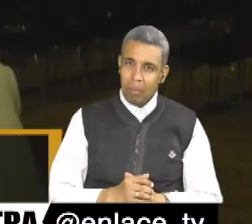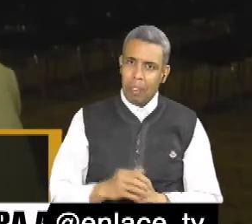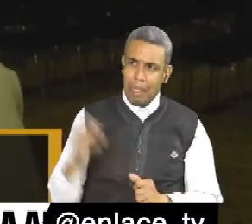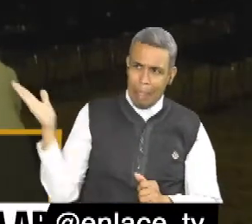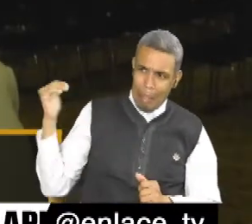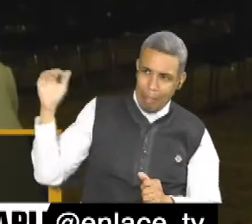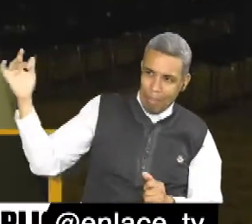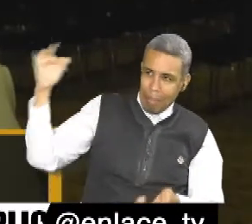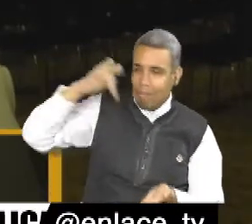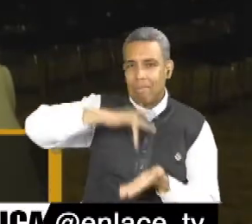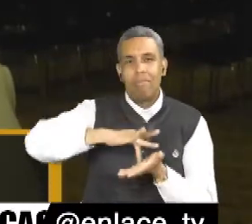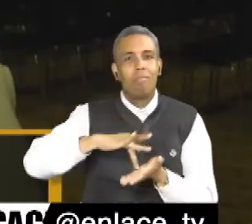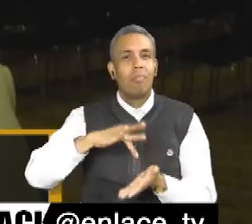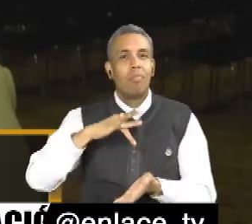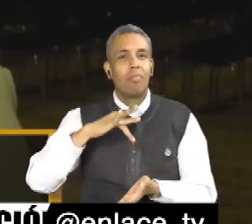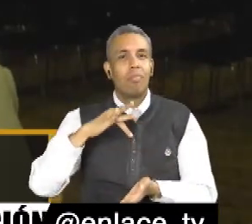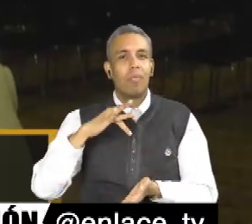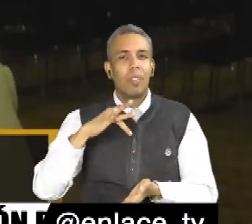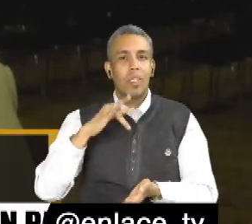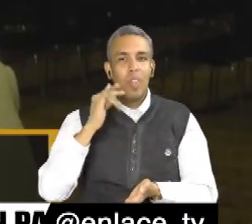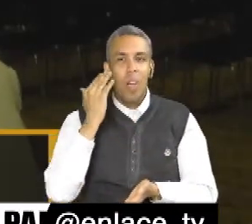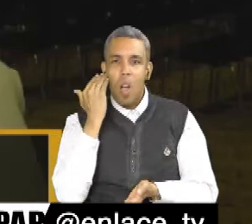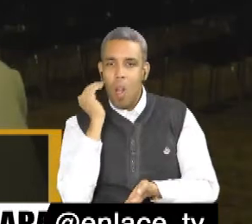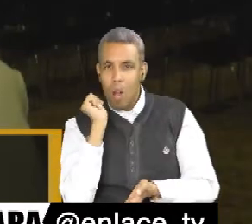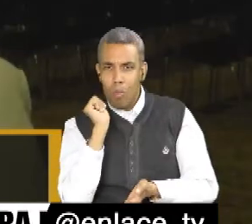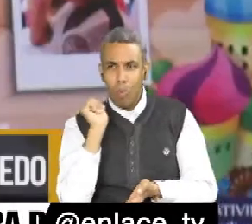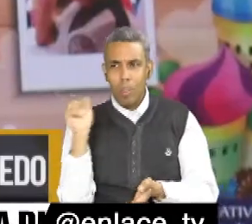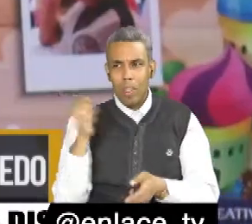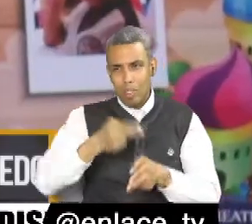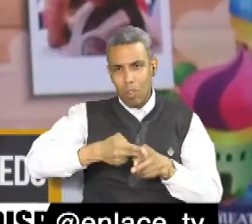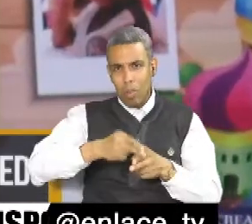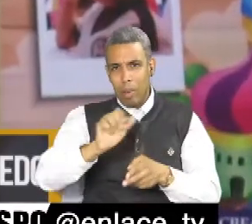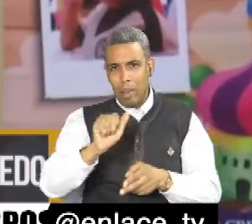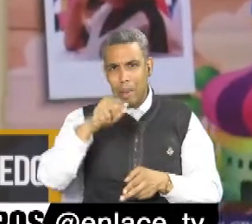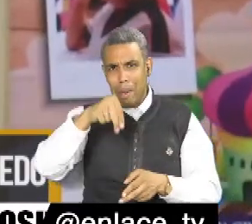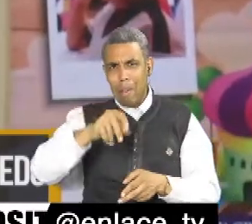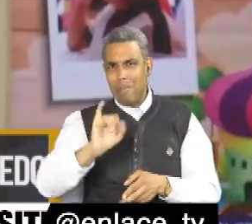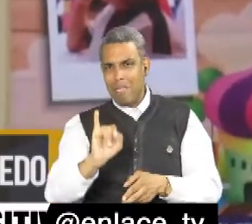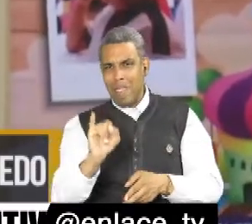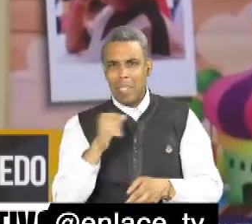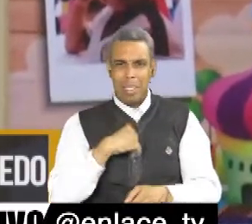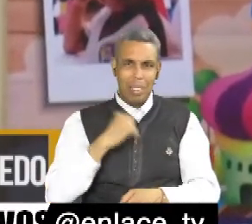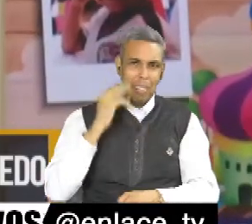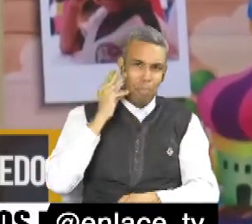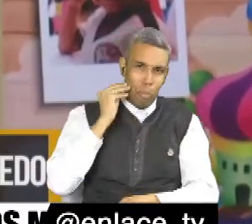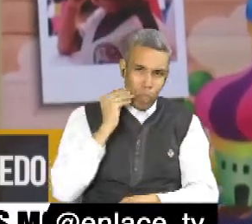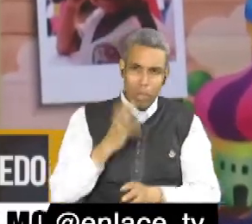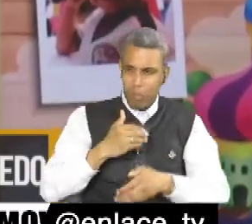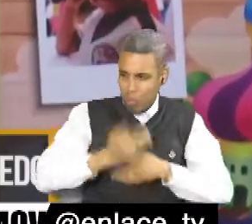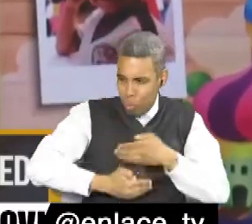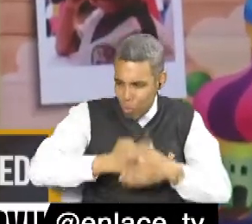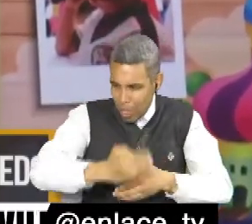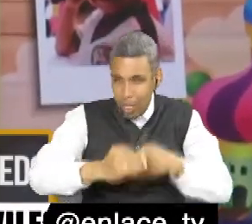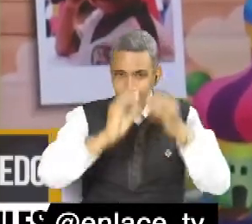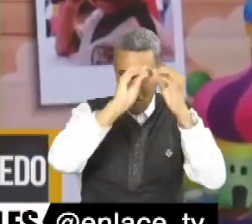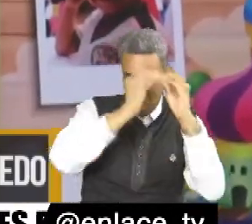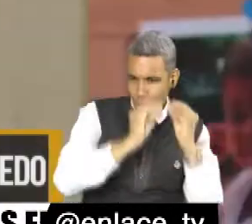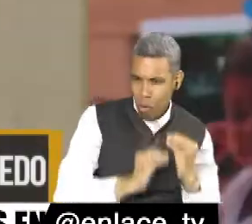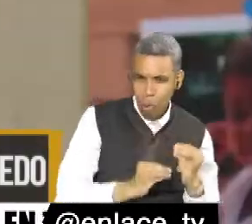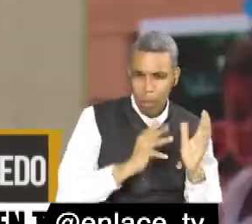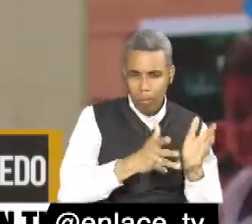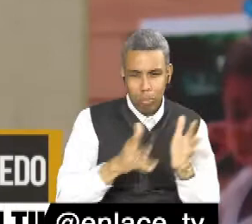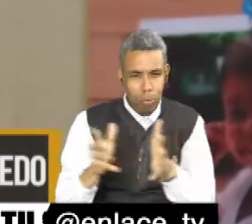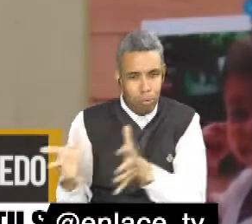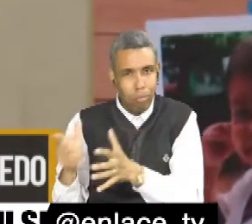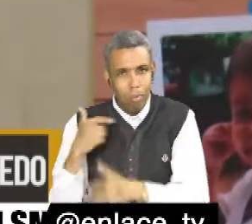una de las personas más idóneas, que es la doctora Ani de Acevedo, que conoce todos estos procesos de formación con nuestros niños. Y